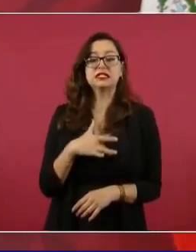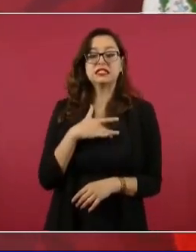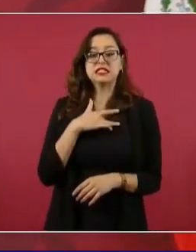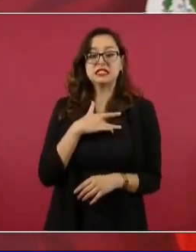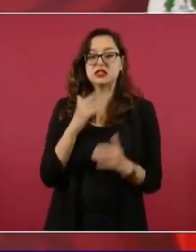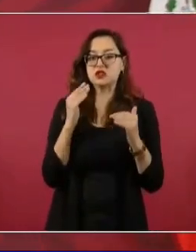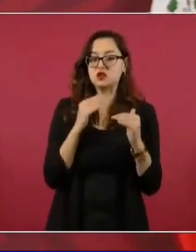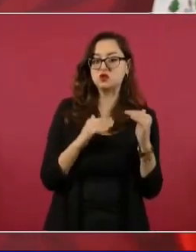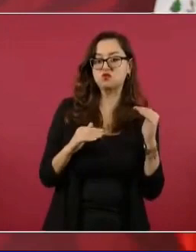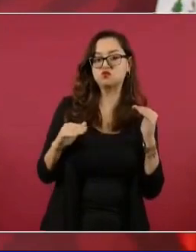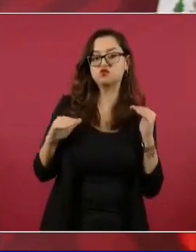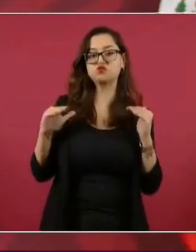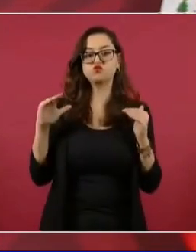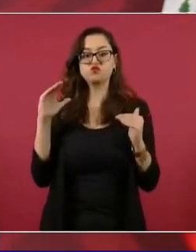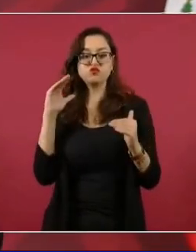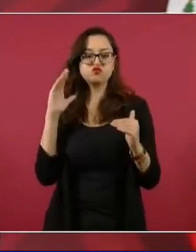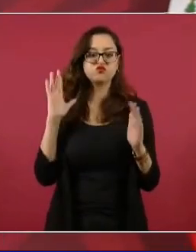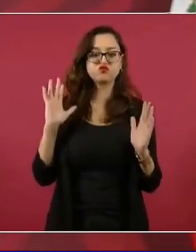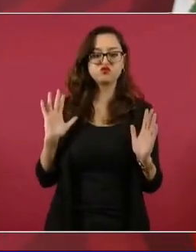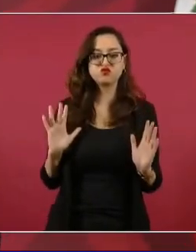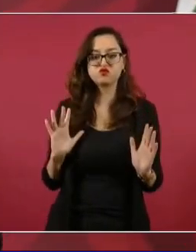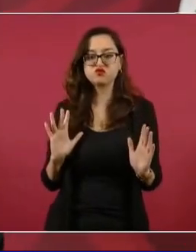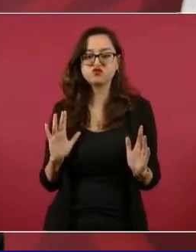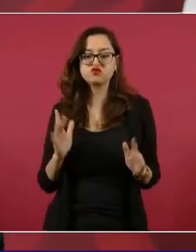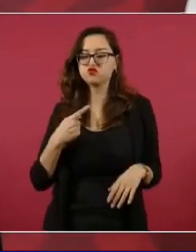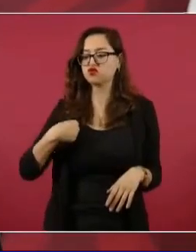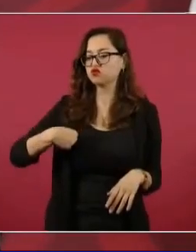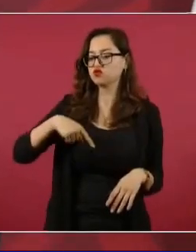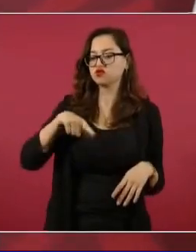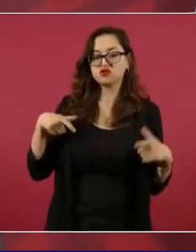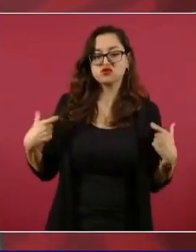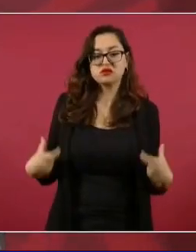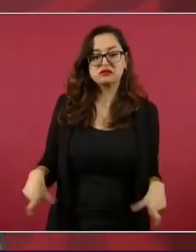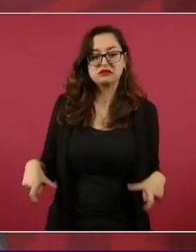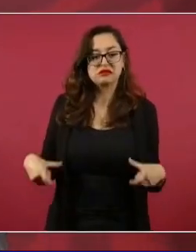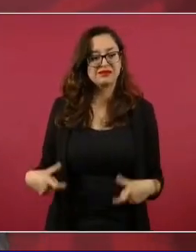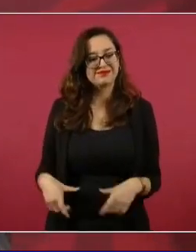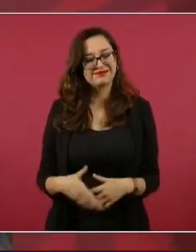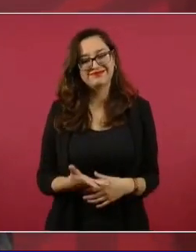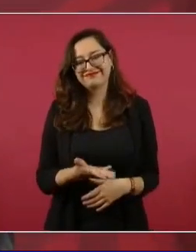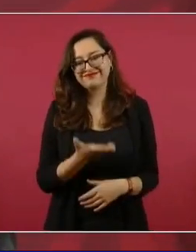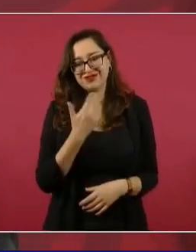superiores, actúan como nuevos ricos.